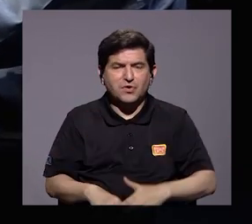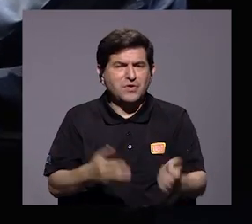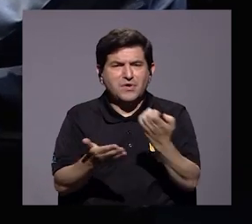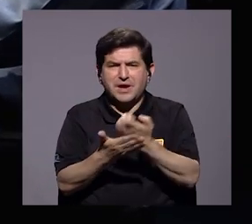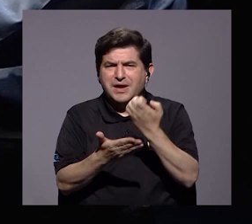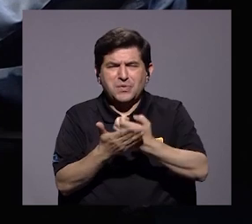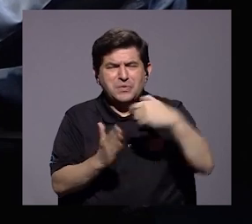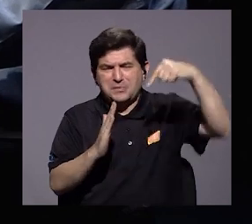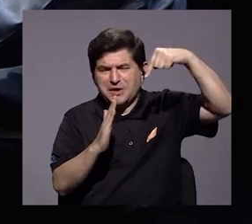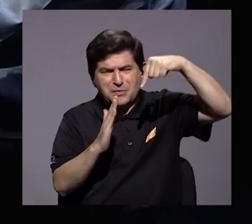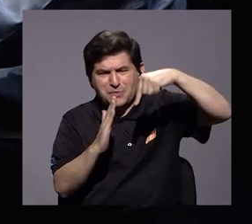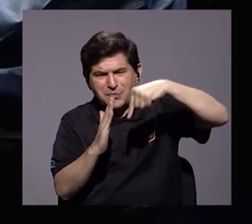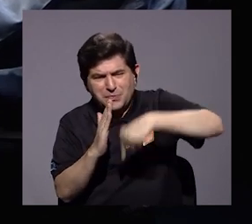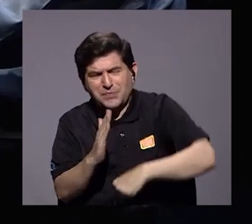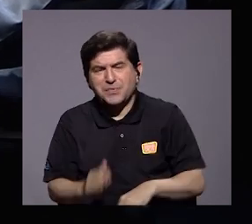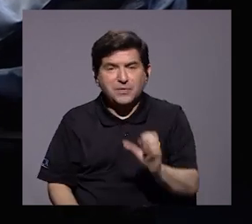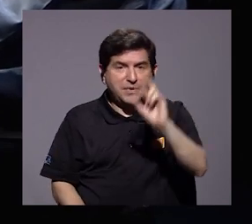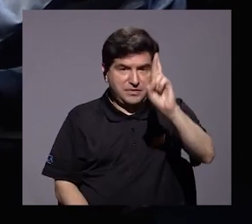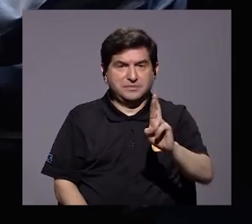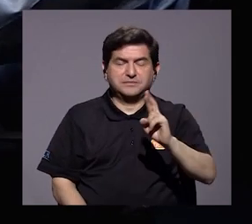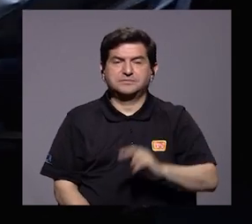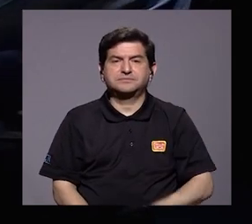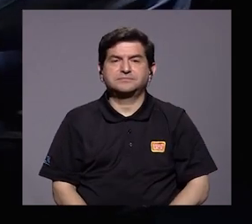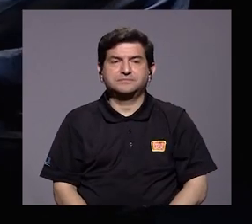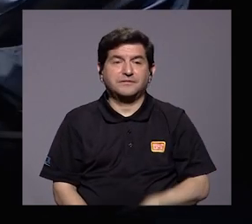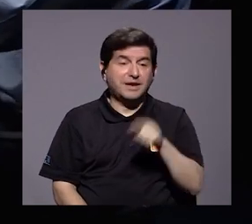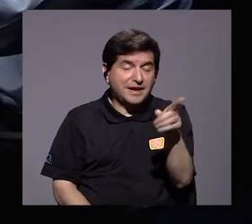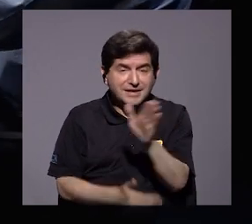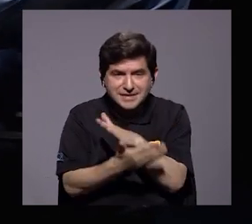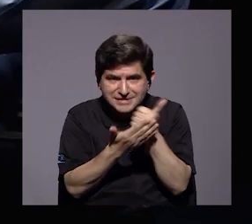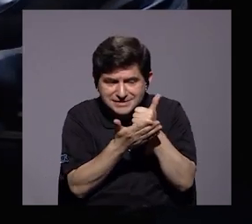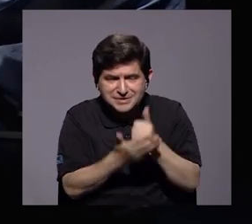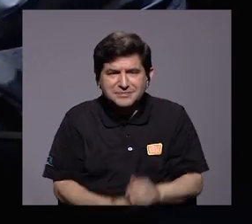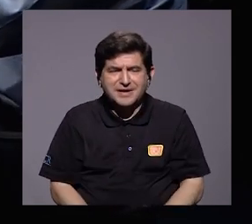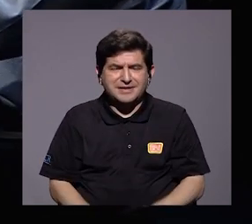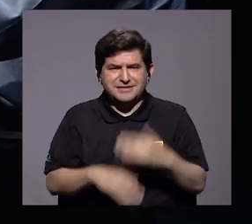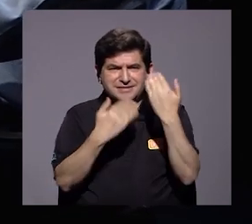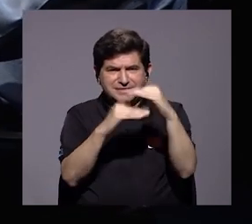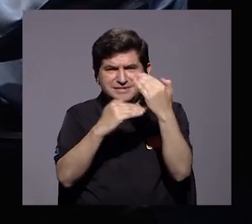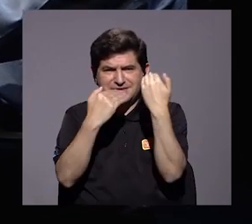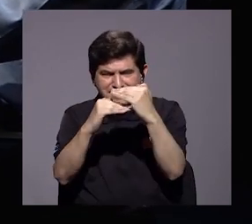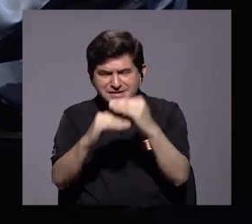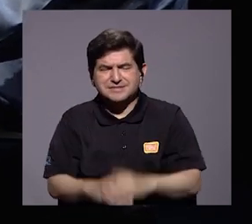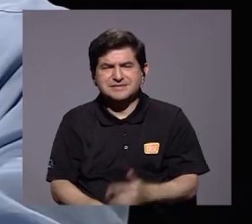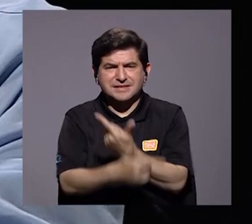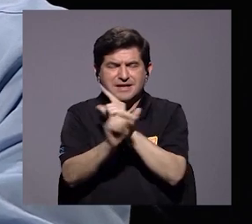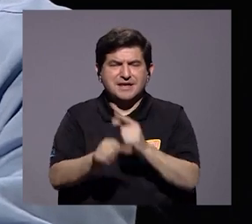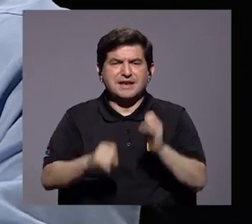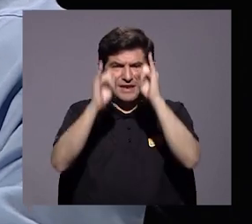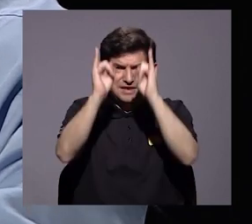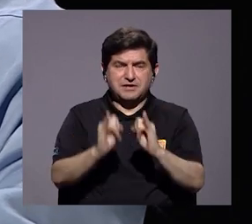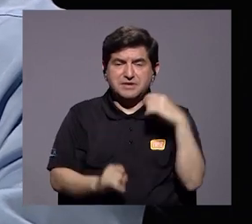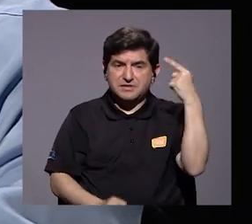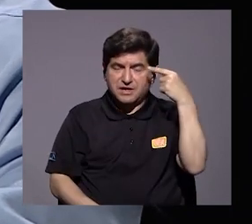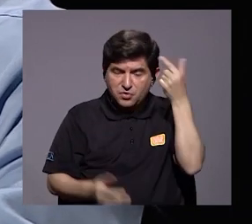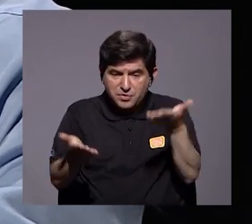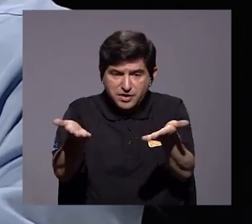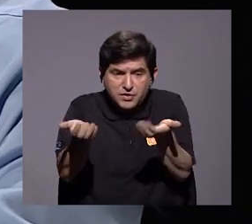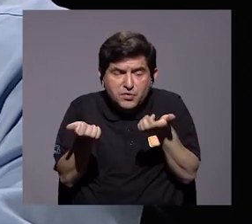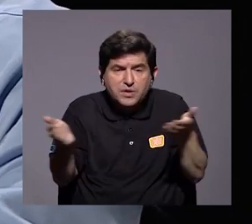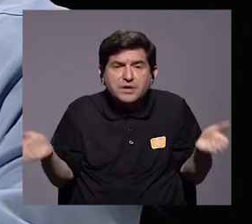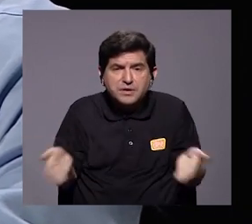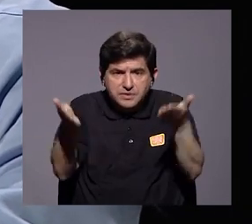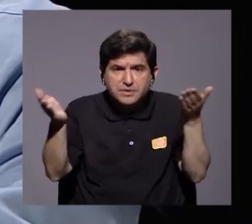está tan deprimida como los bancos abre cantos esas partes que restringen libertades individuales el gobierno quiere impulsar